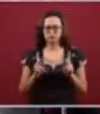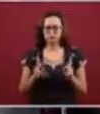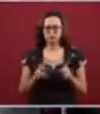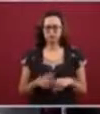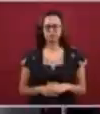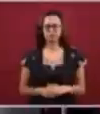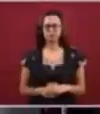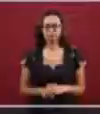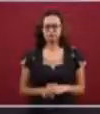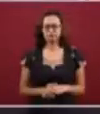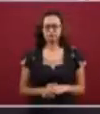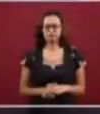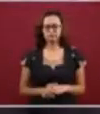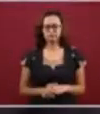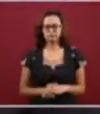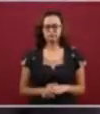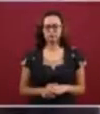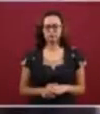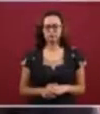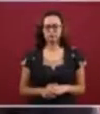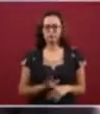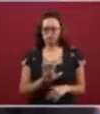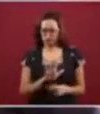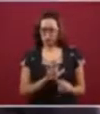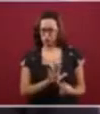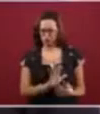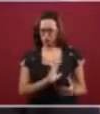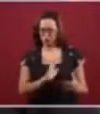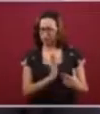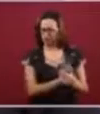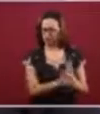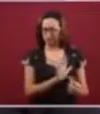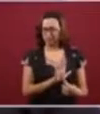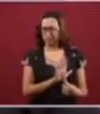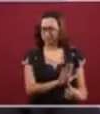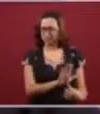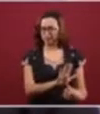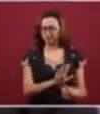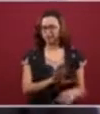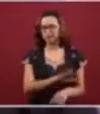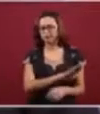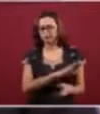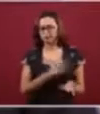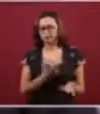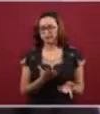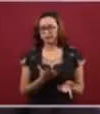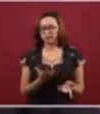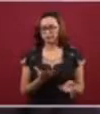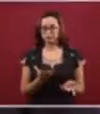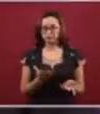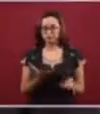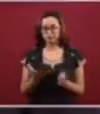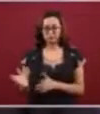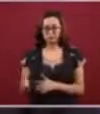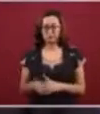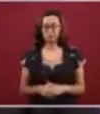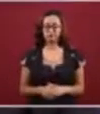Okay. Ahorita, si quieres, te muestro el expediente. El caso es